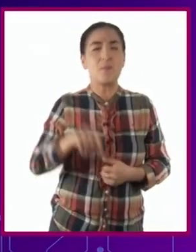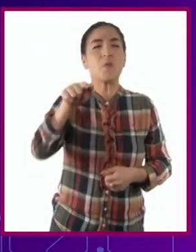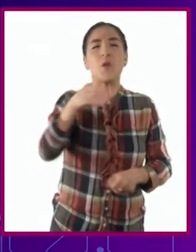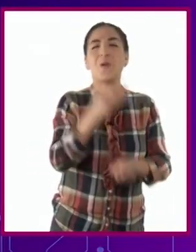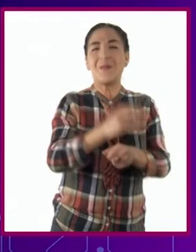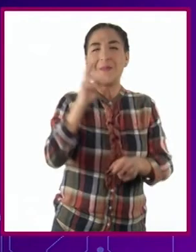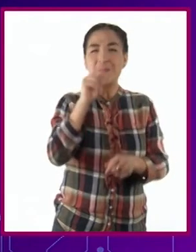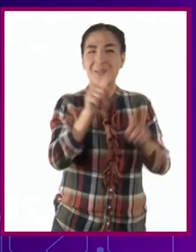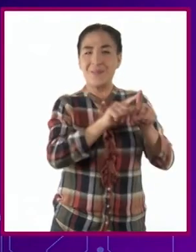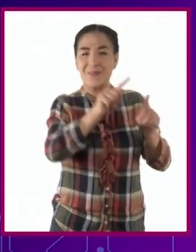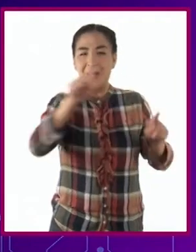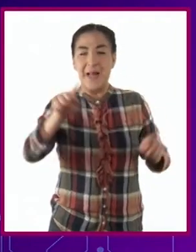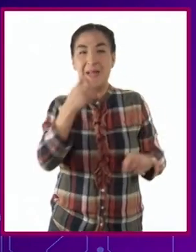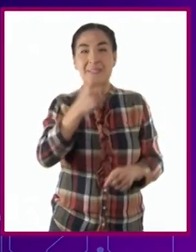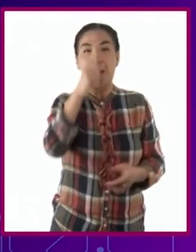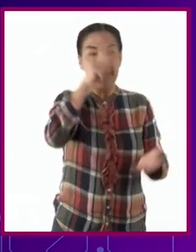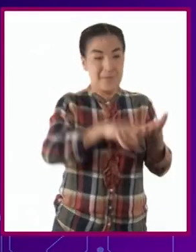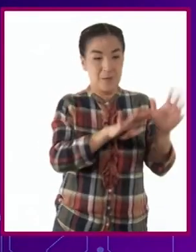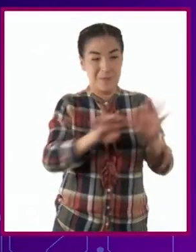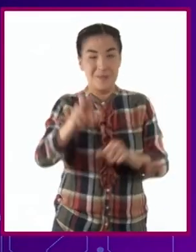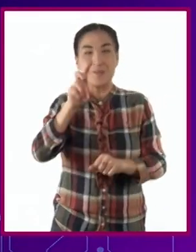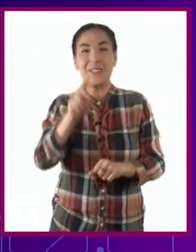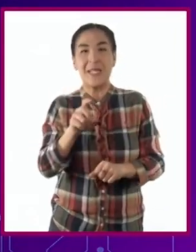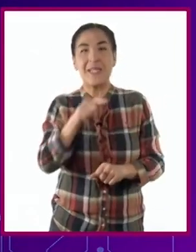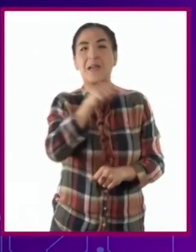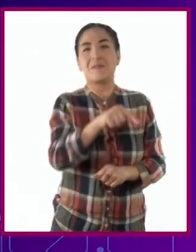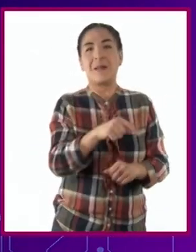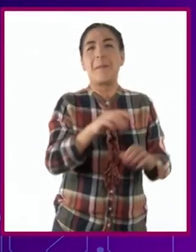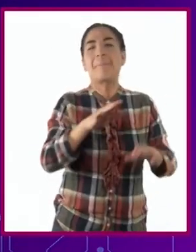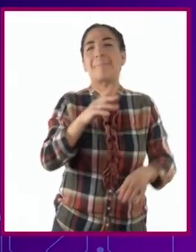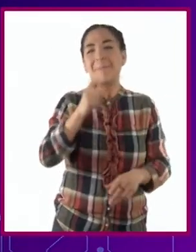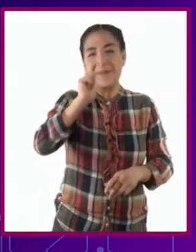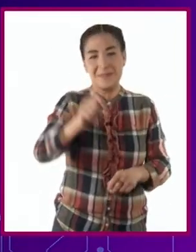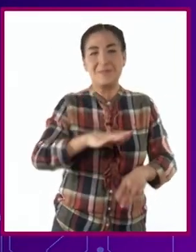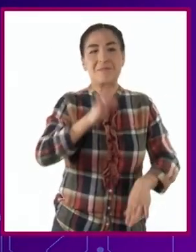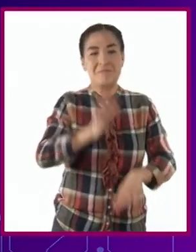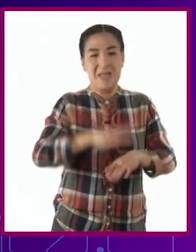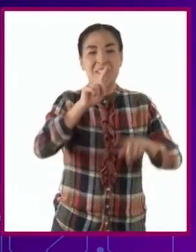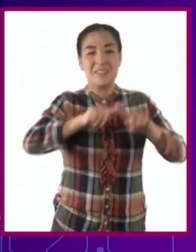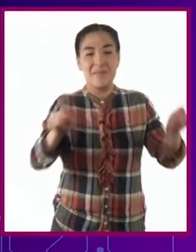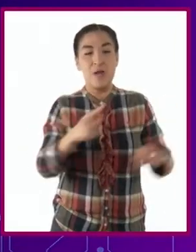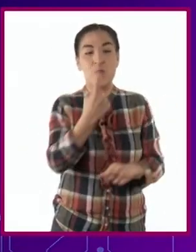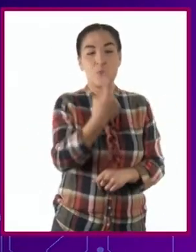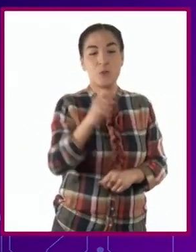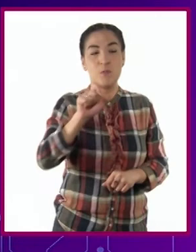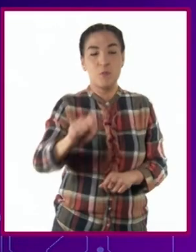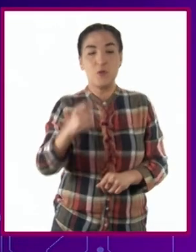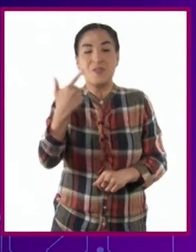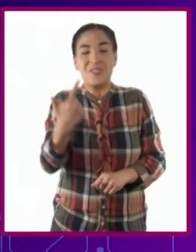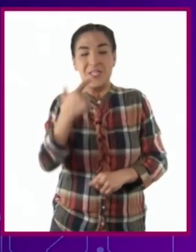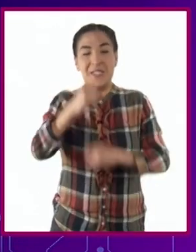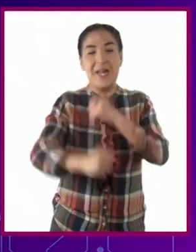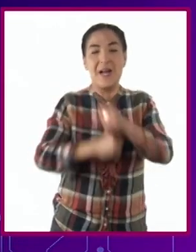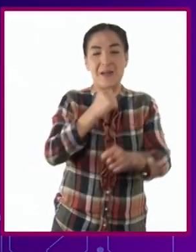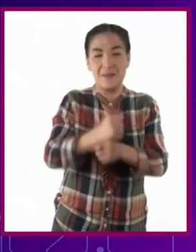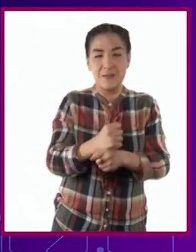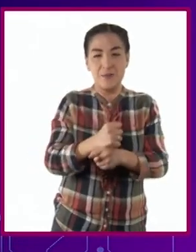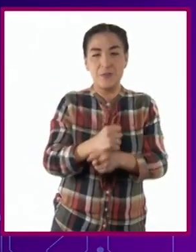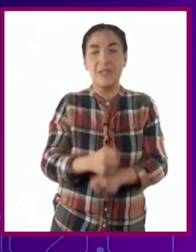podemos observar en 1930 se dio la menor diferencia de 1.7 años y